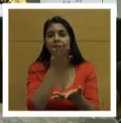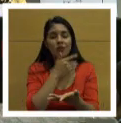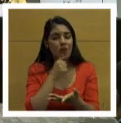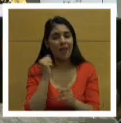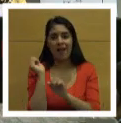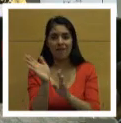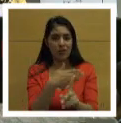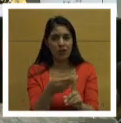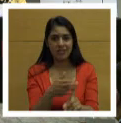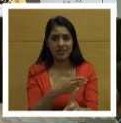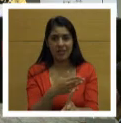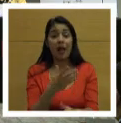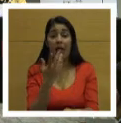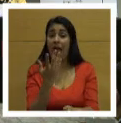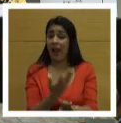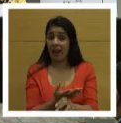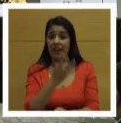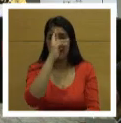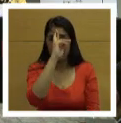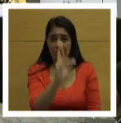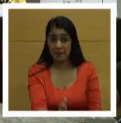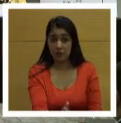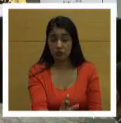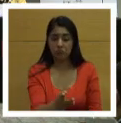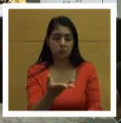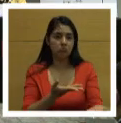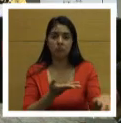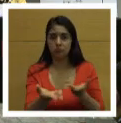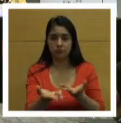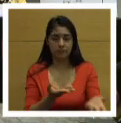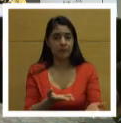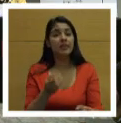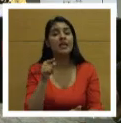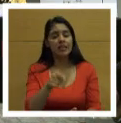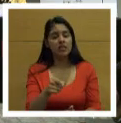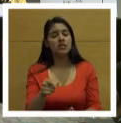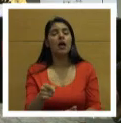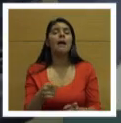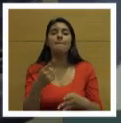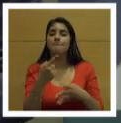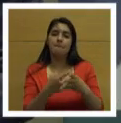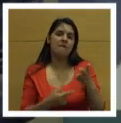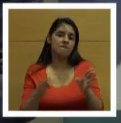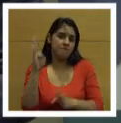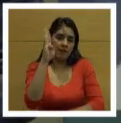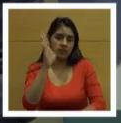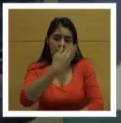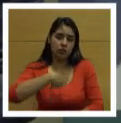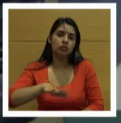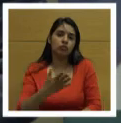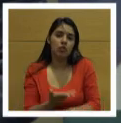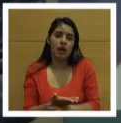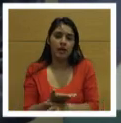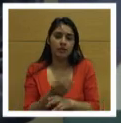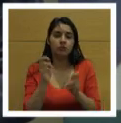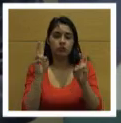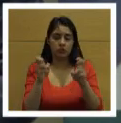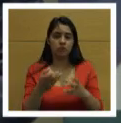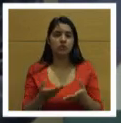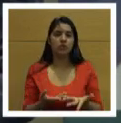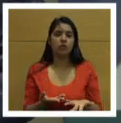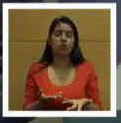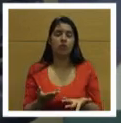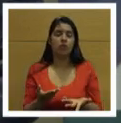haya un respeto entre las personas, ¿ya? Y ese es nuestro, de alguna manera, uno de los principios que tenemos con respecto a los casos que tomamos.